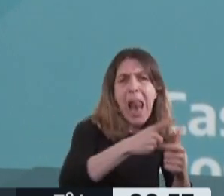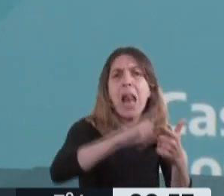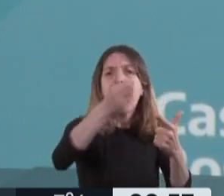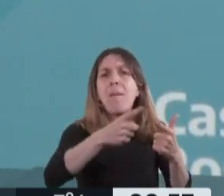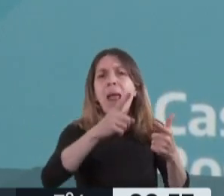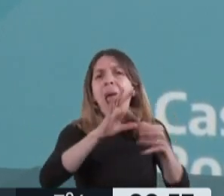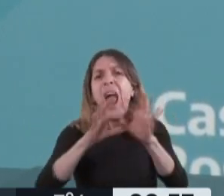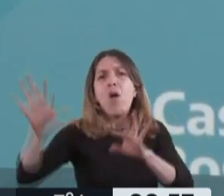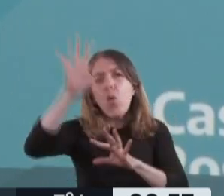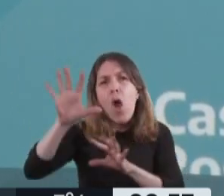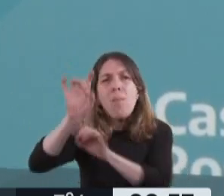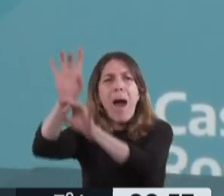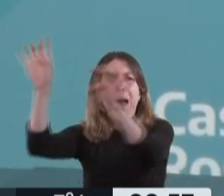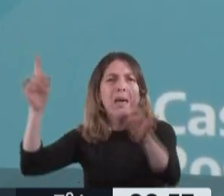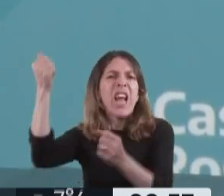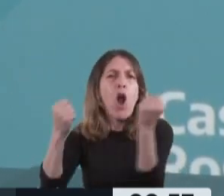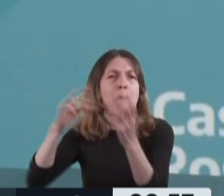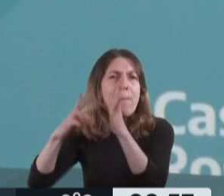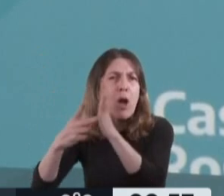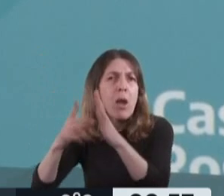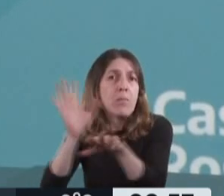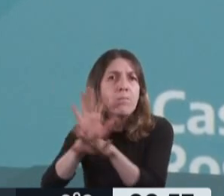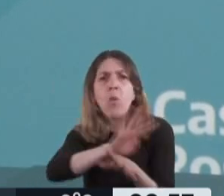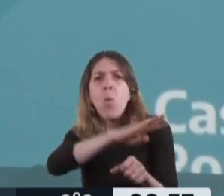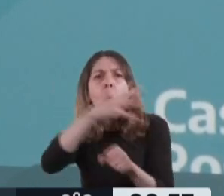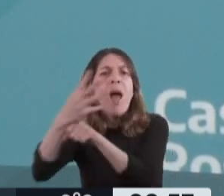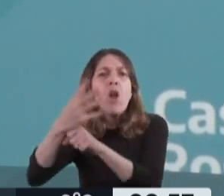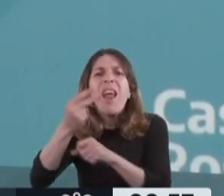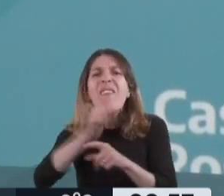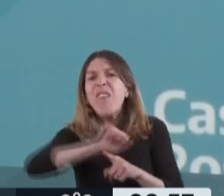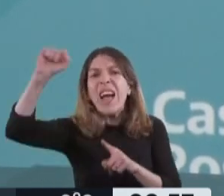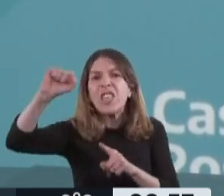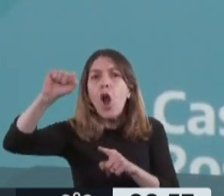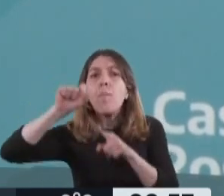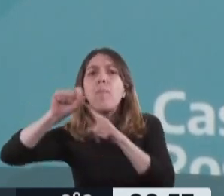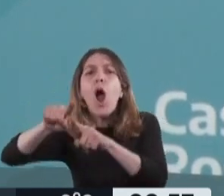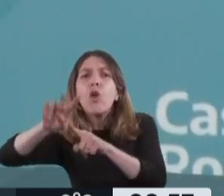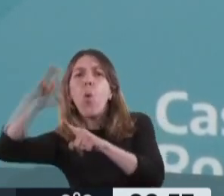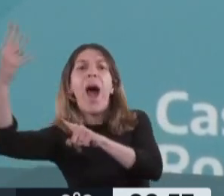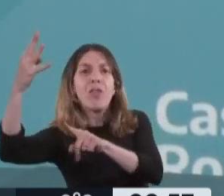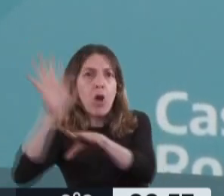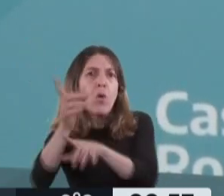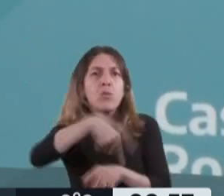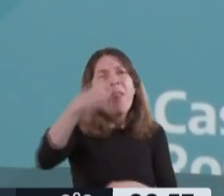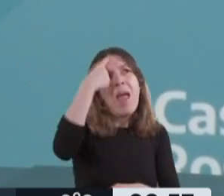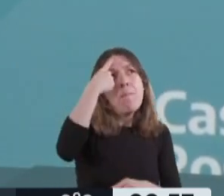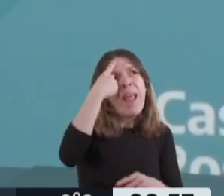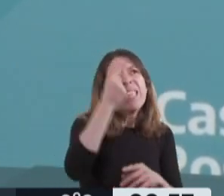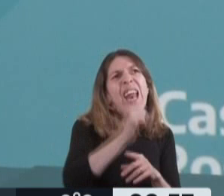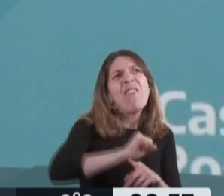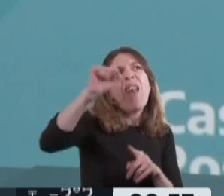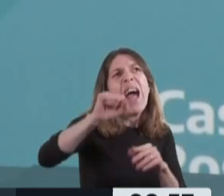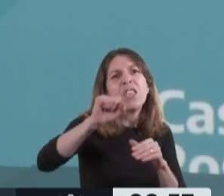llevando a que los países tripliquen cuadrupliquen quintuplica su inflación nosotros partimos de un piso alto pero pensemos en inflación es que eran de